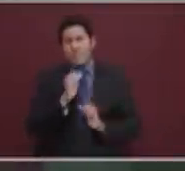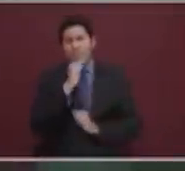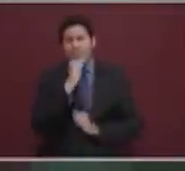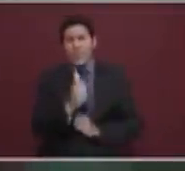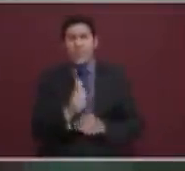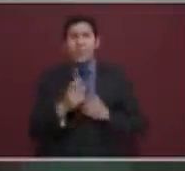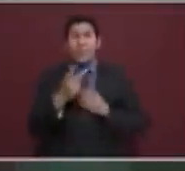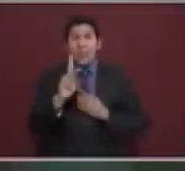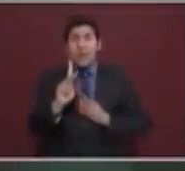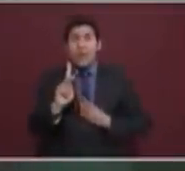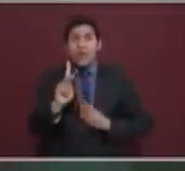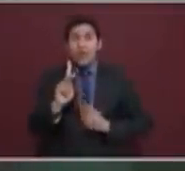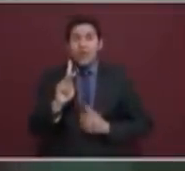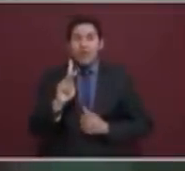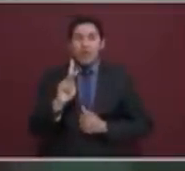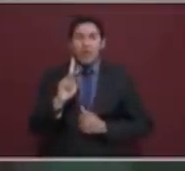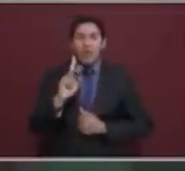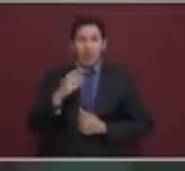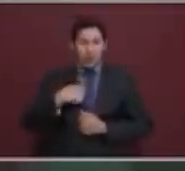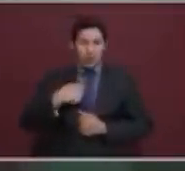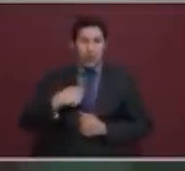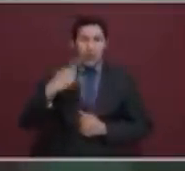no padecemos amnesia